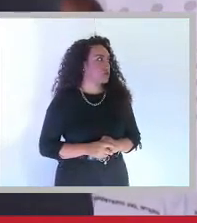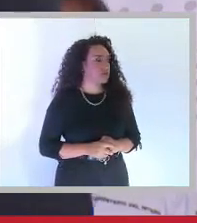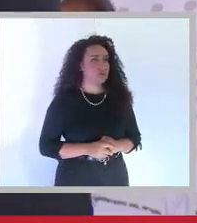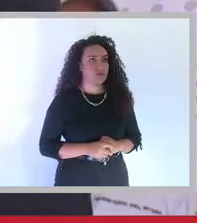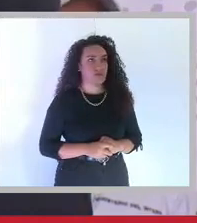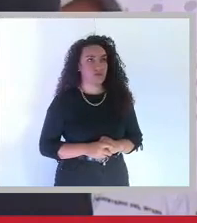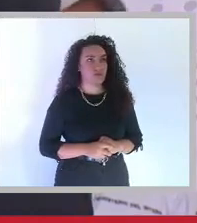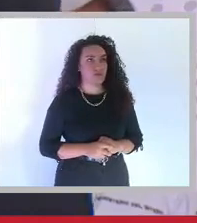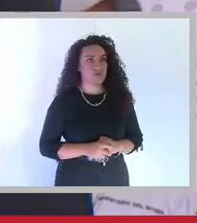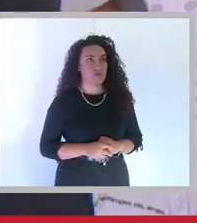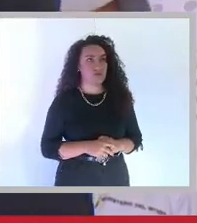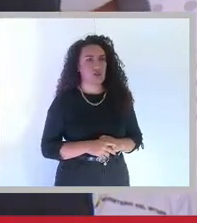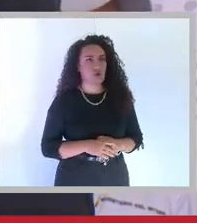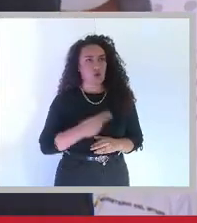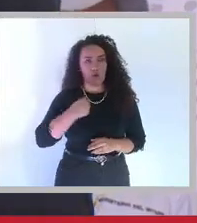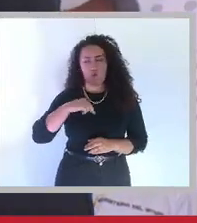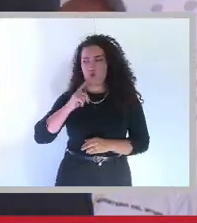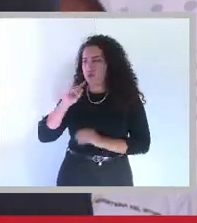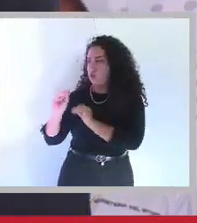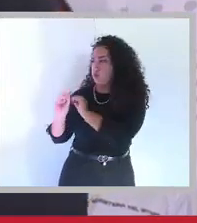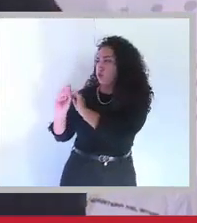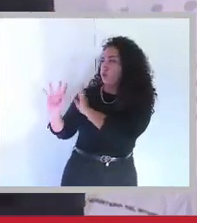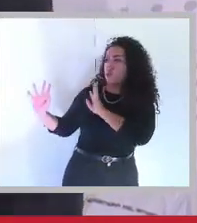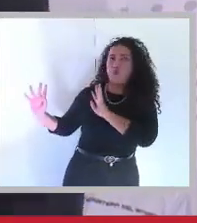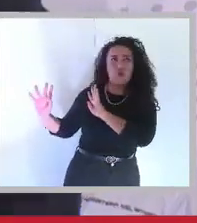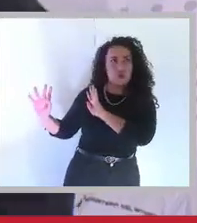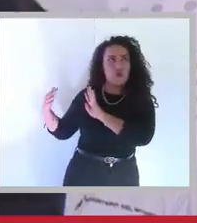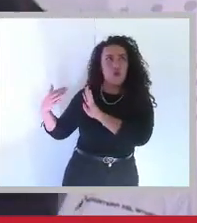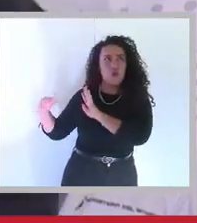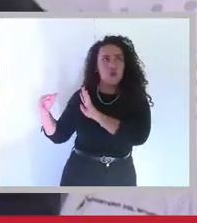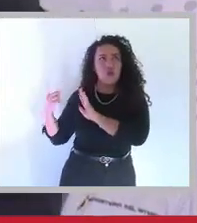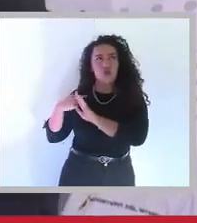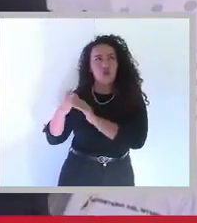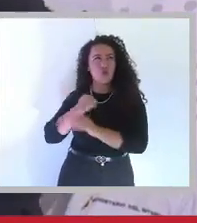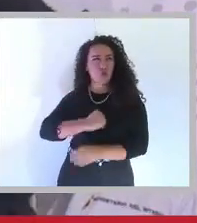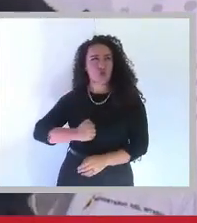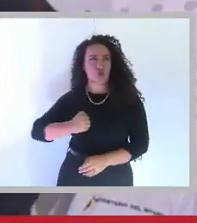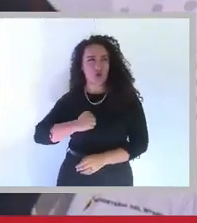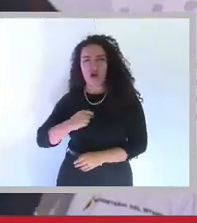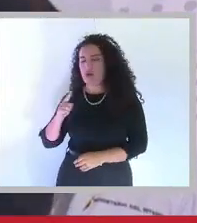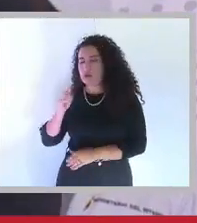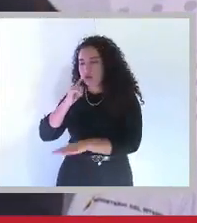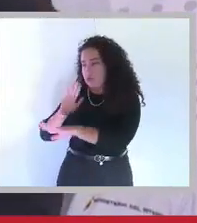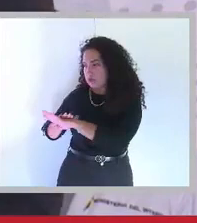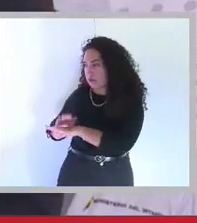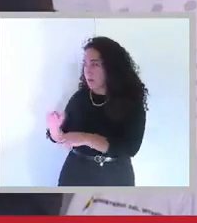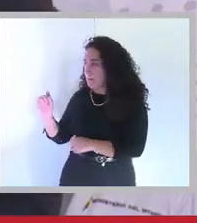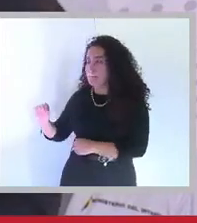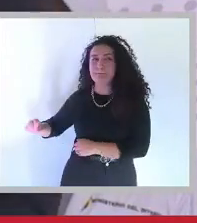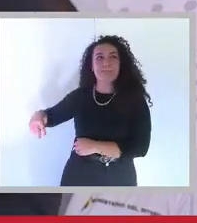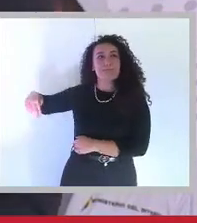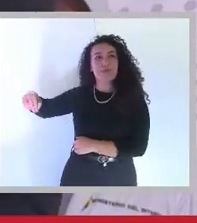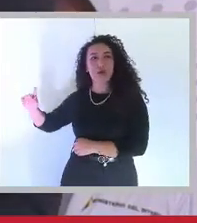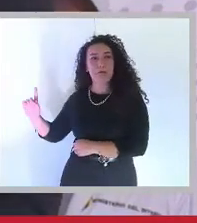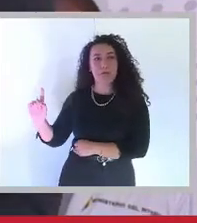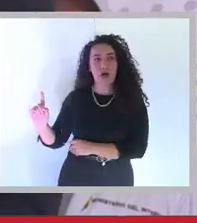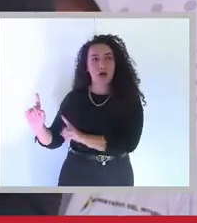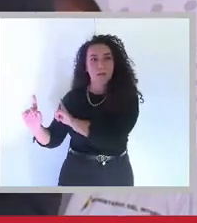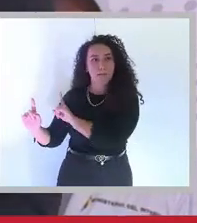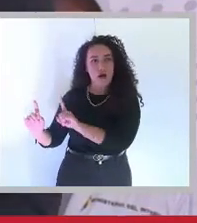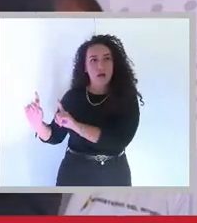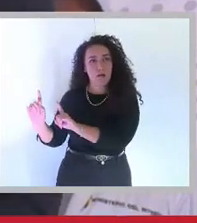y como somos tantos aquí para presentarnos, voy a pedirles solamente que se pongan de pie y digan su nombre, en este